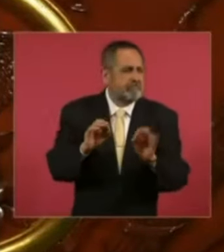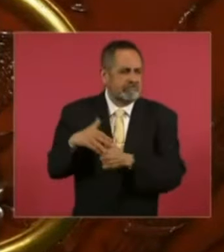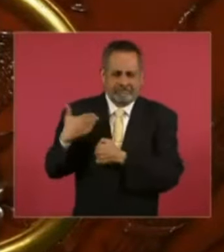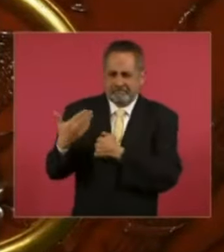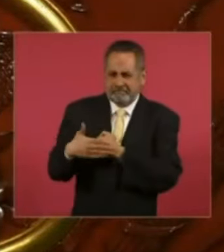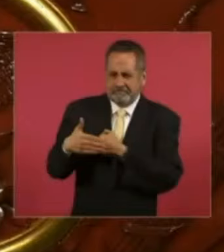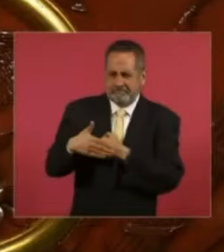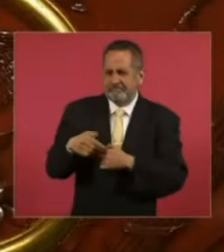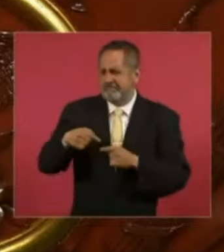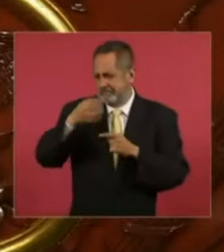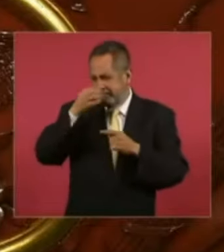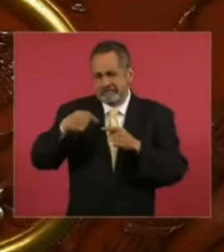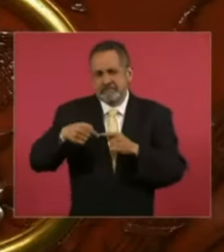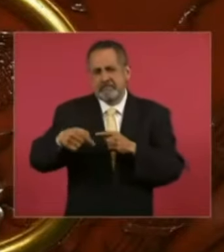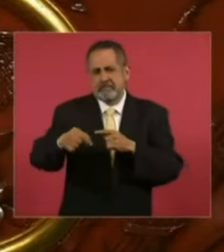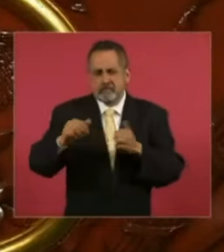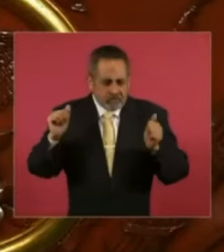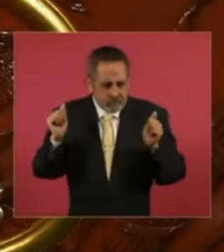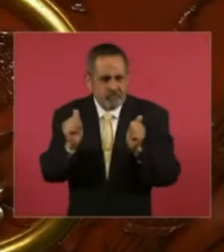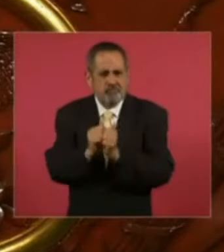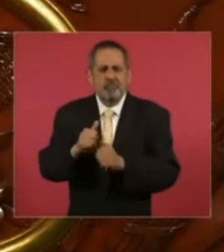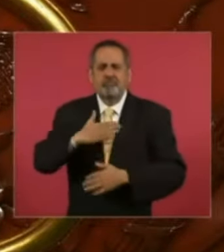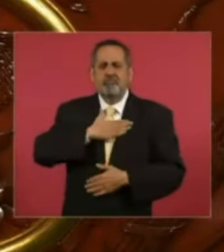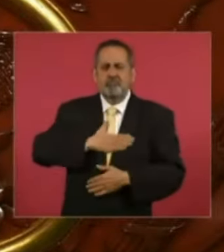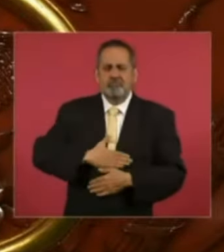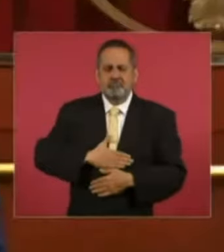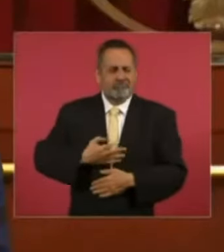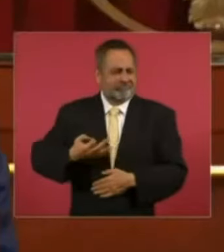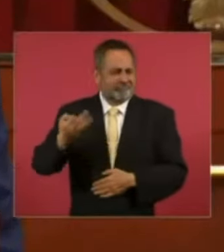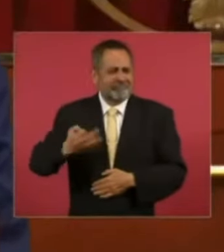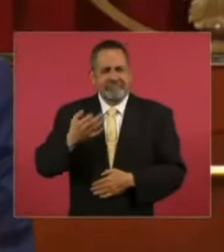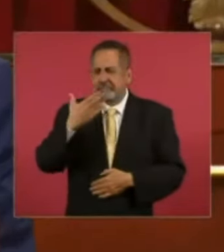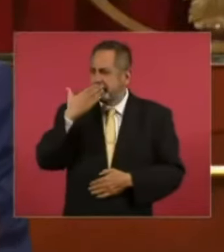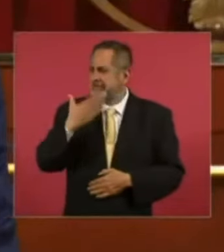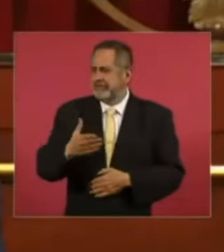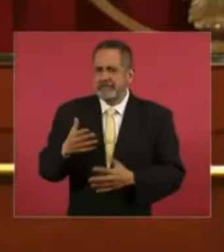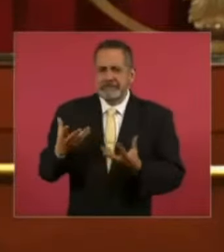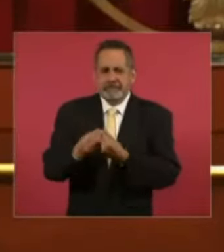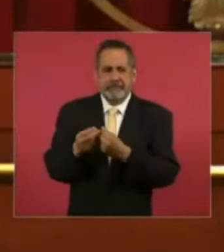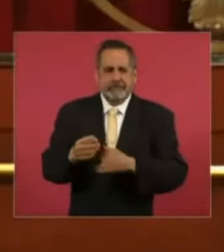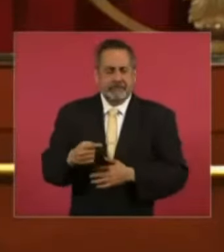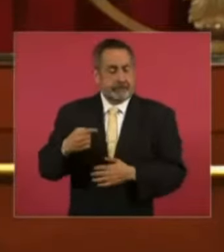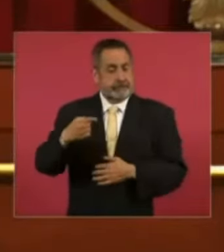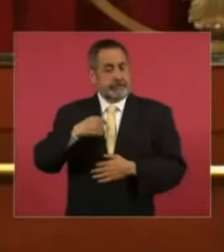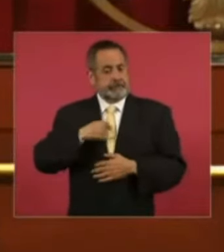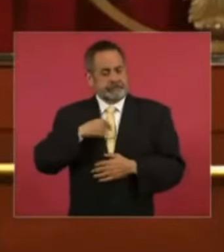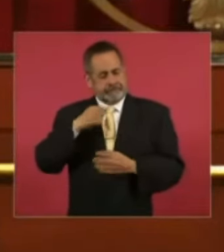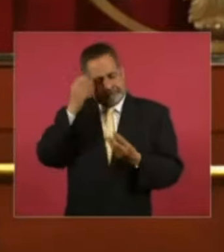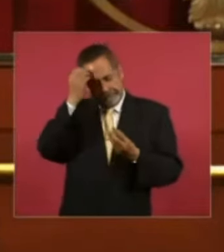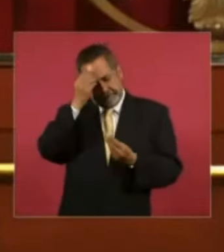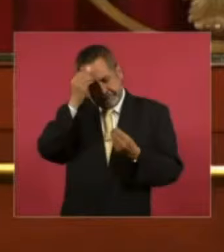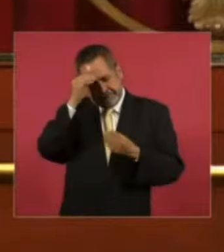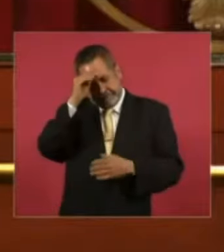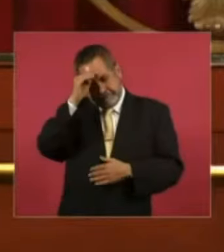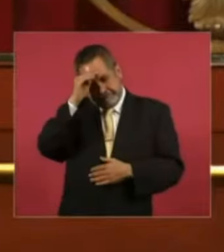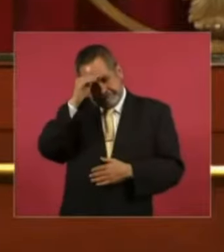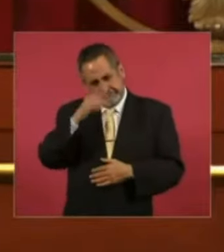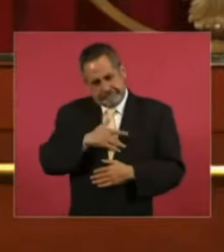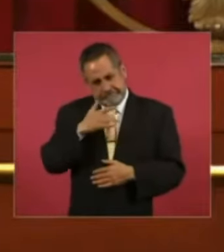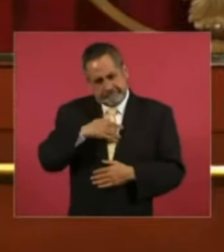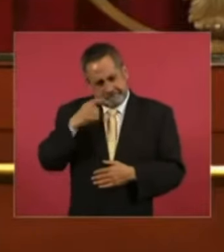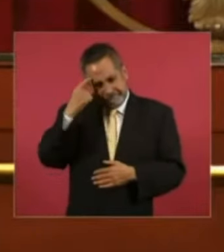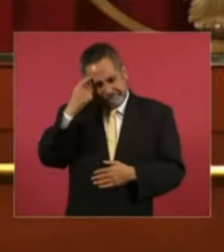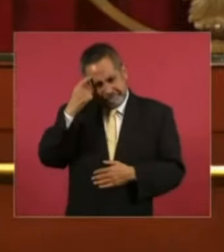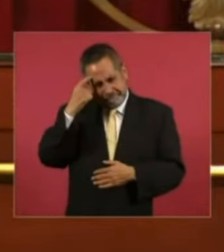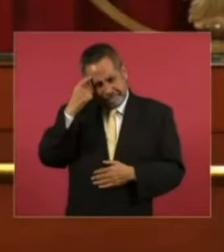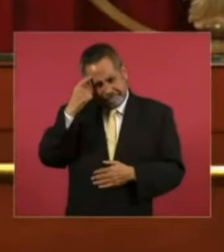candidaturas plurinominales. La Cámara de Diputados, que ahora tiene 500 señores y señoras ahí, ahora se integrará